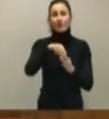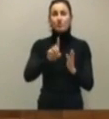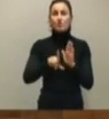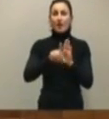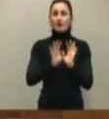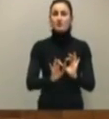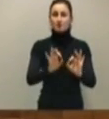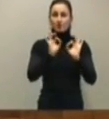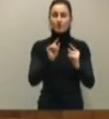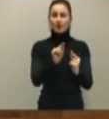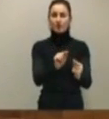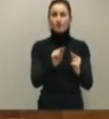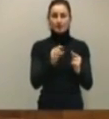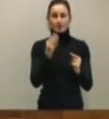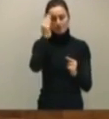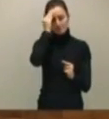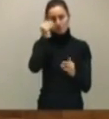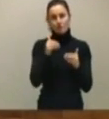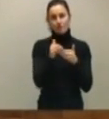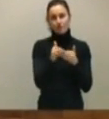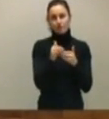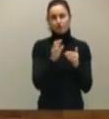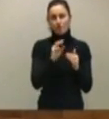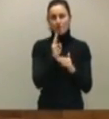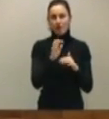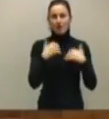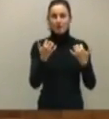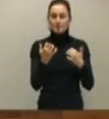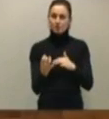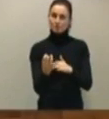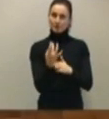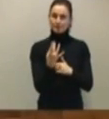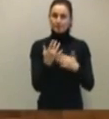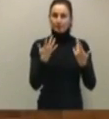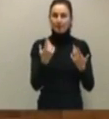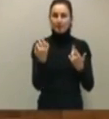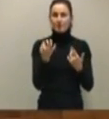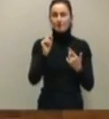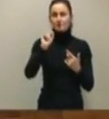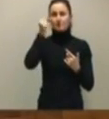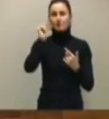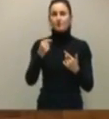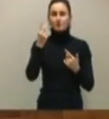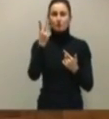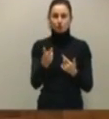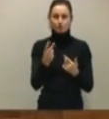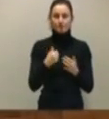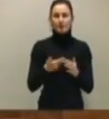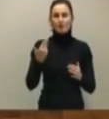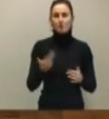esperamos que llegue pronto a la Cámara. Sin embargo, también hay que señalar dos cuestiones que nos parecen muy